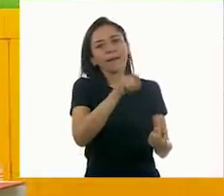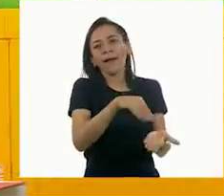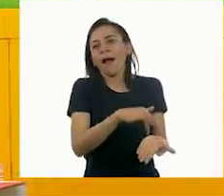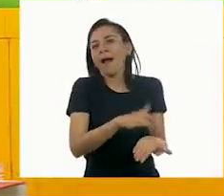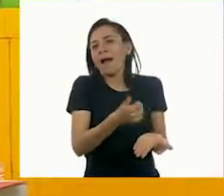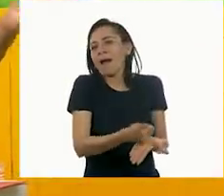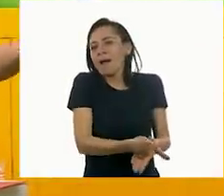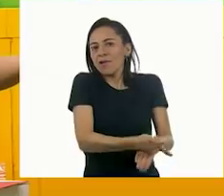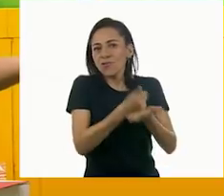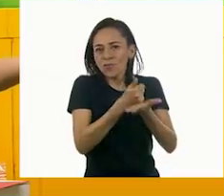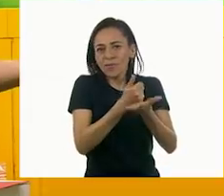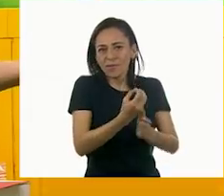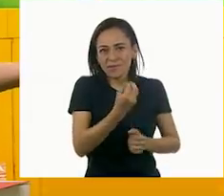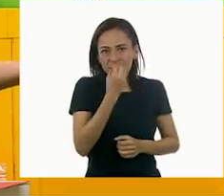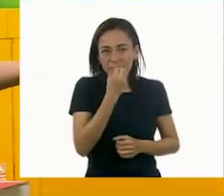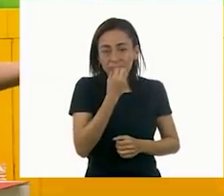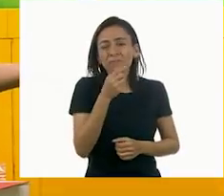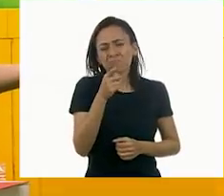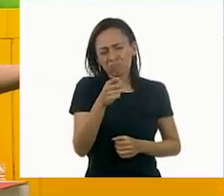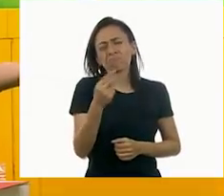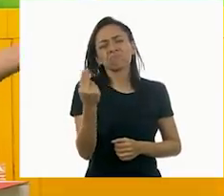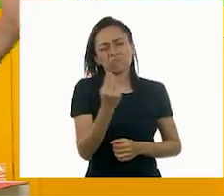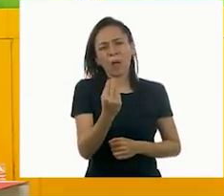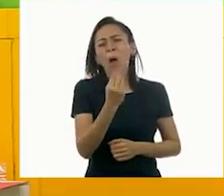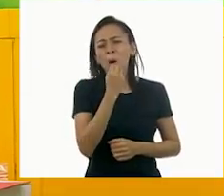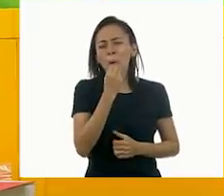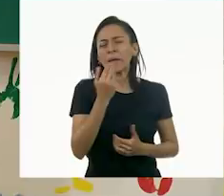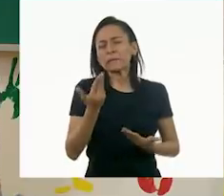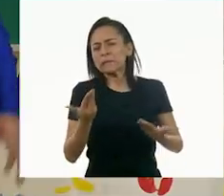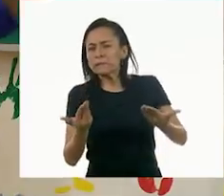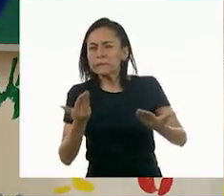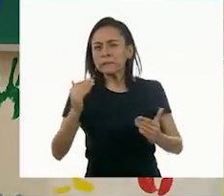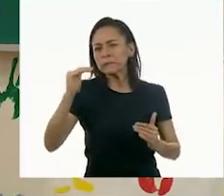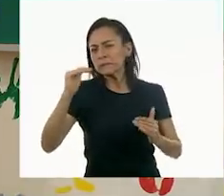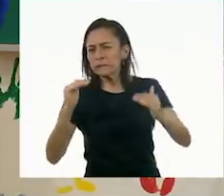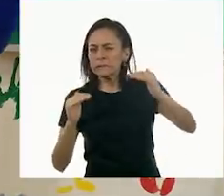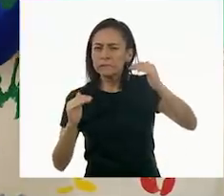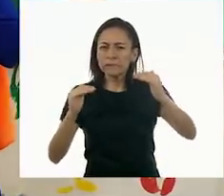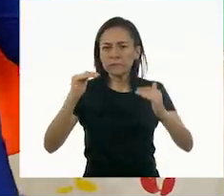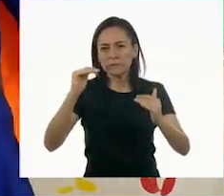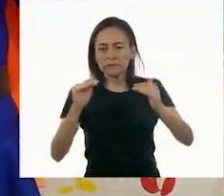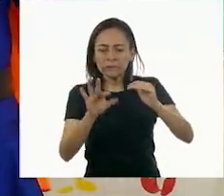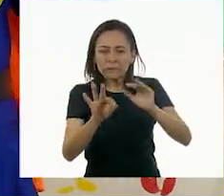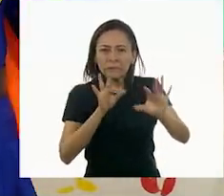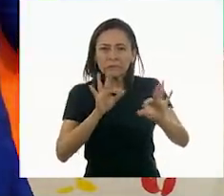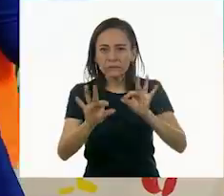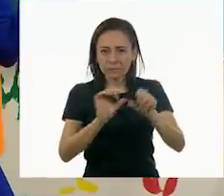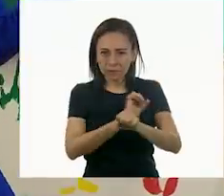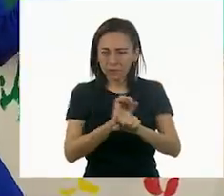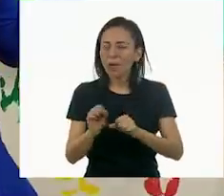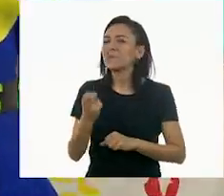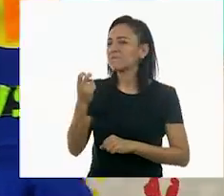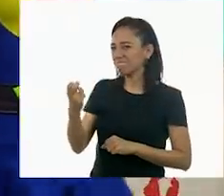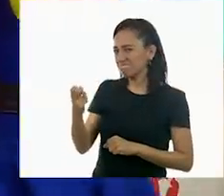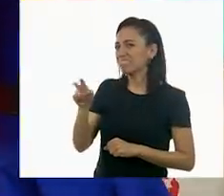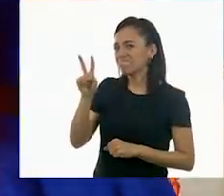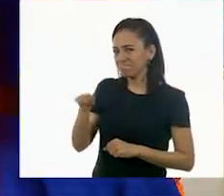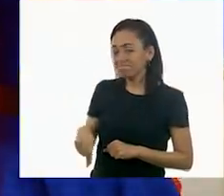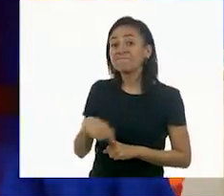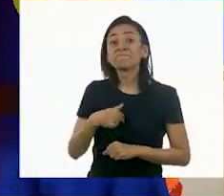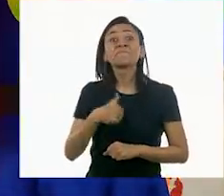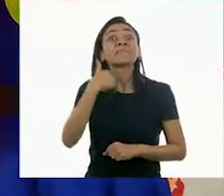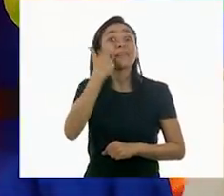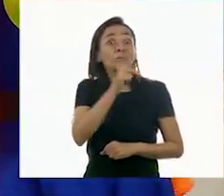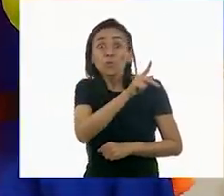debes realizar de manera equilibrada, ¿verdad? Así es. Queremos que todas y todos estén